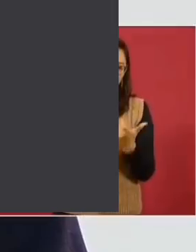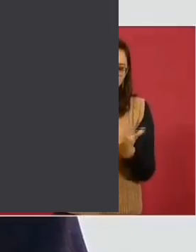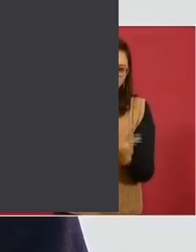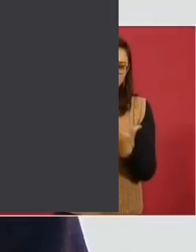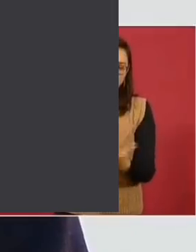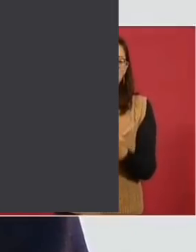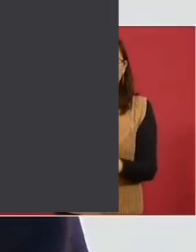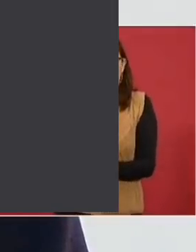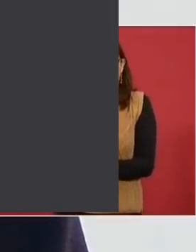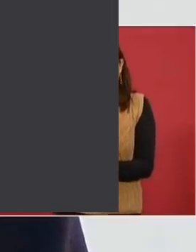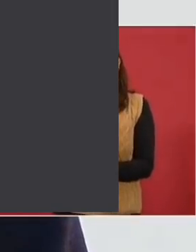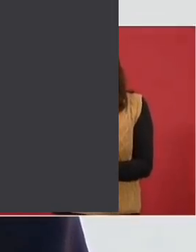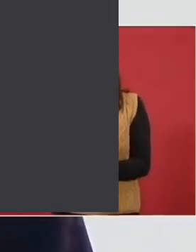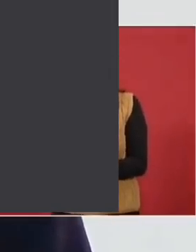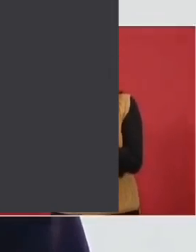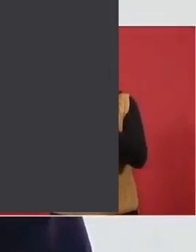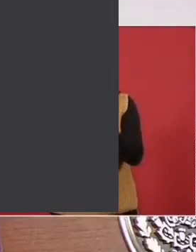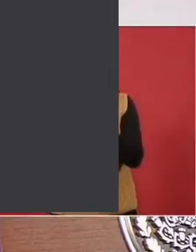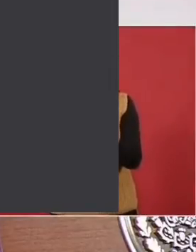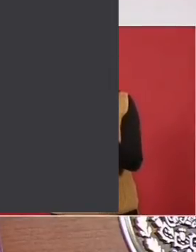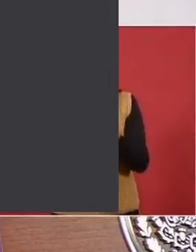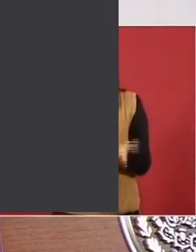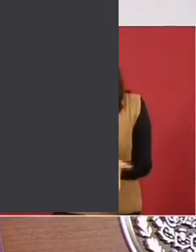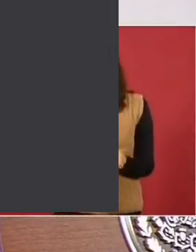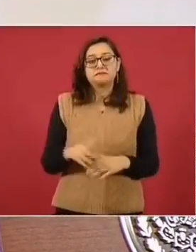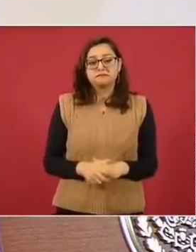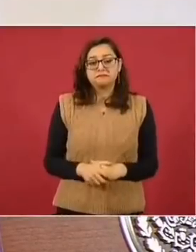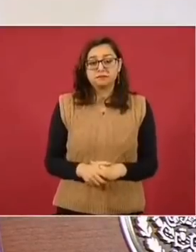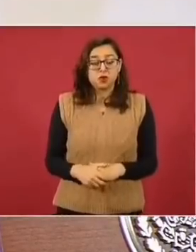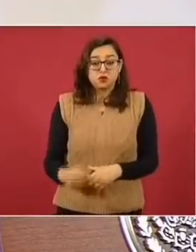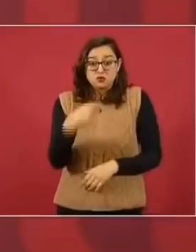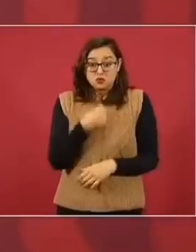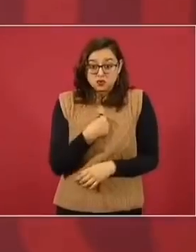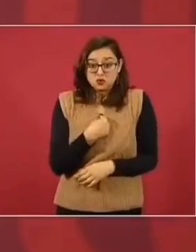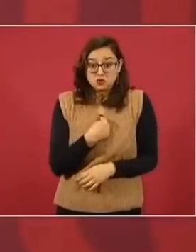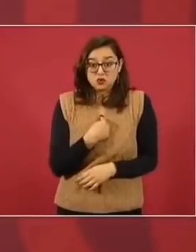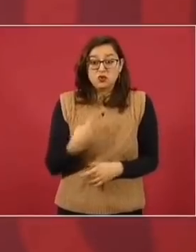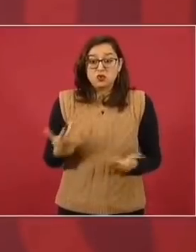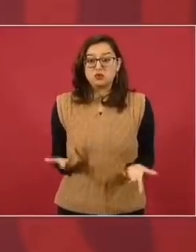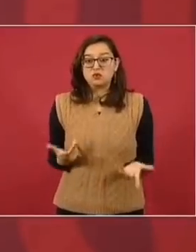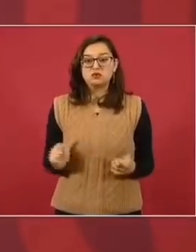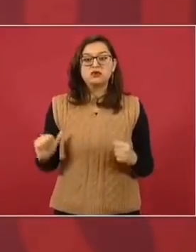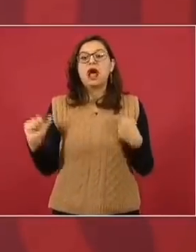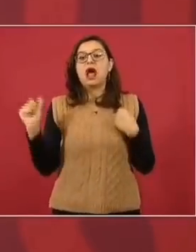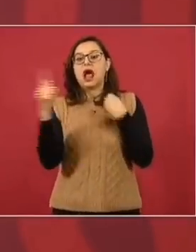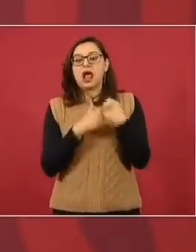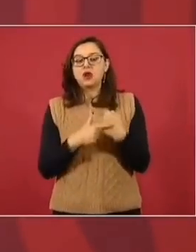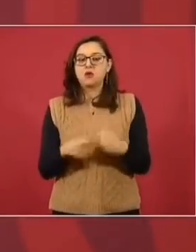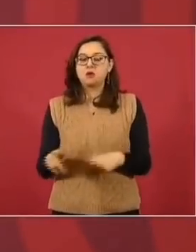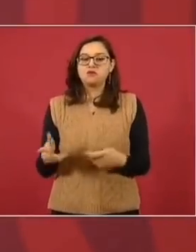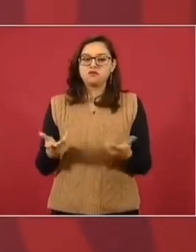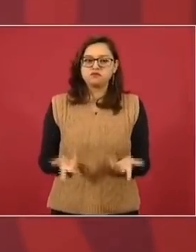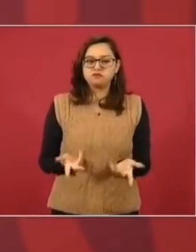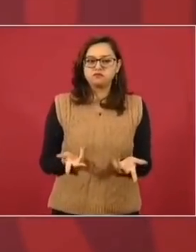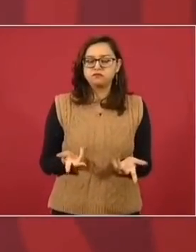es que K-Partners no cuenta con presencia en redes sociales, siendo que estamos en una era donde son imprescindibles.